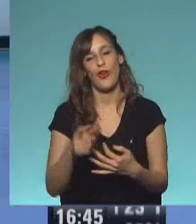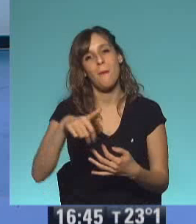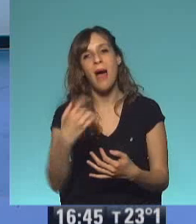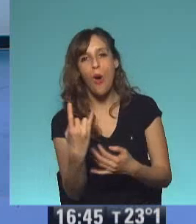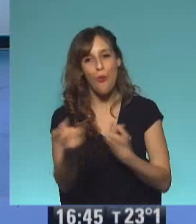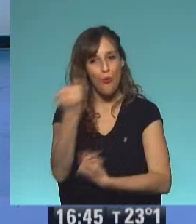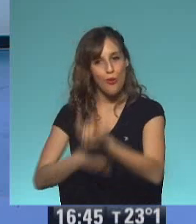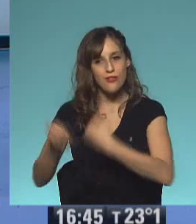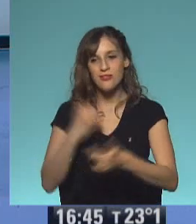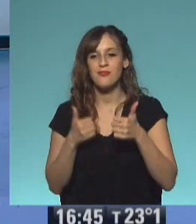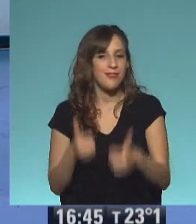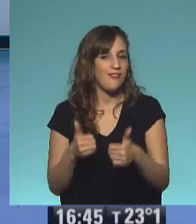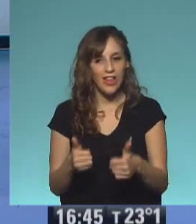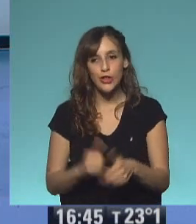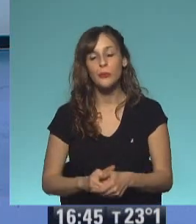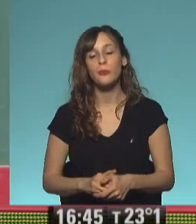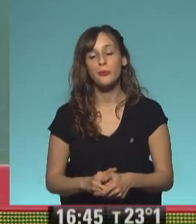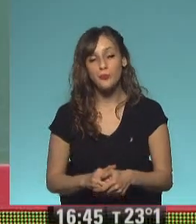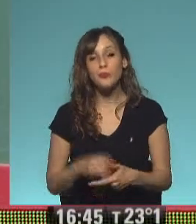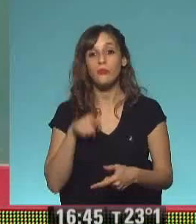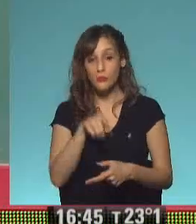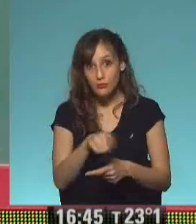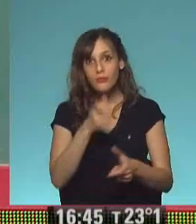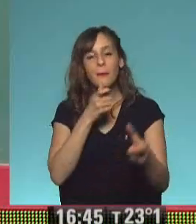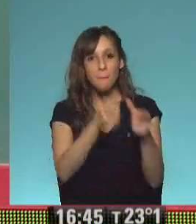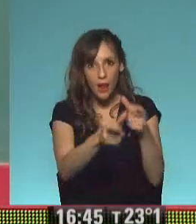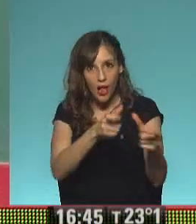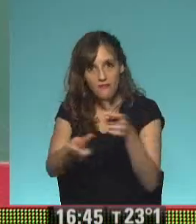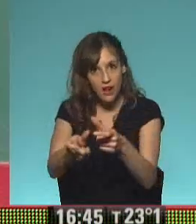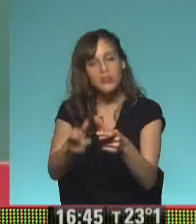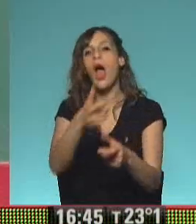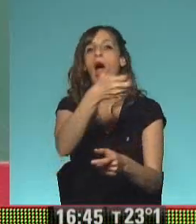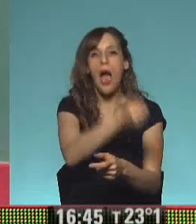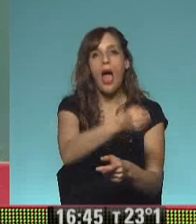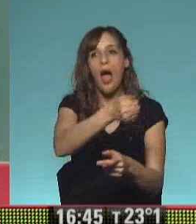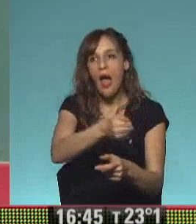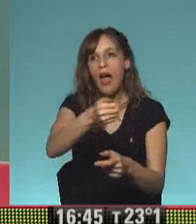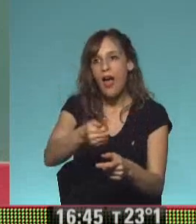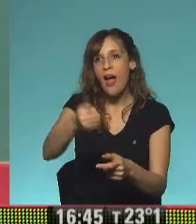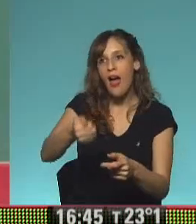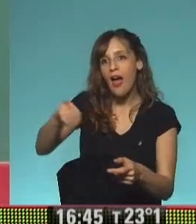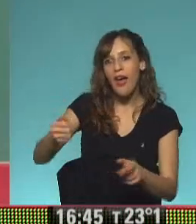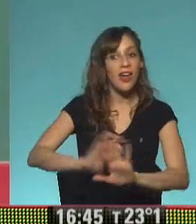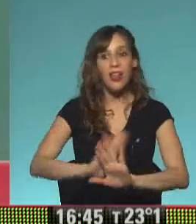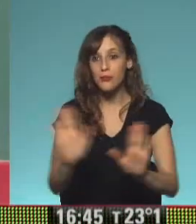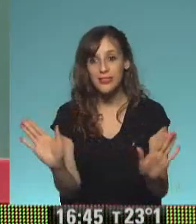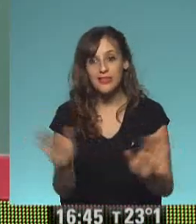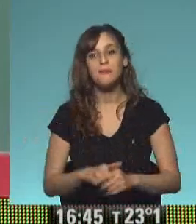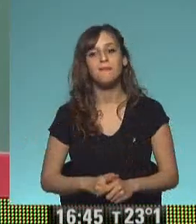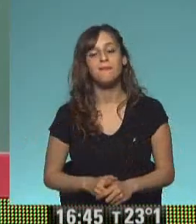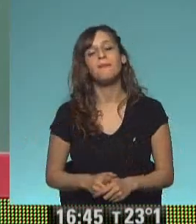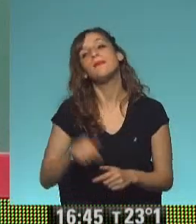en él y todas palabras con a como la actuación academia que